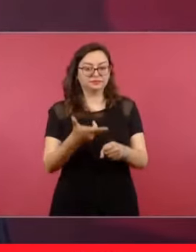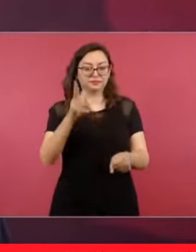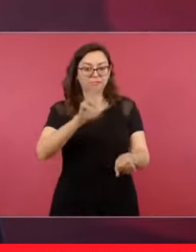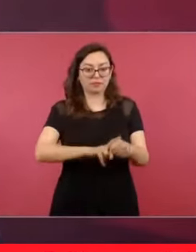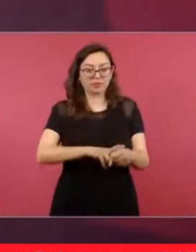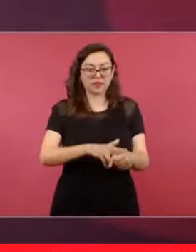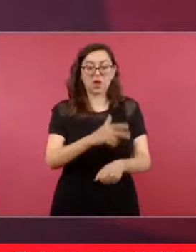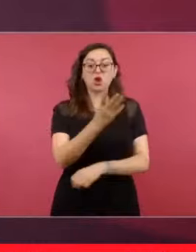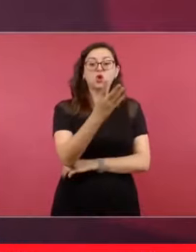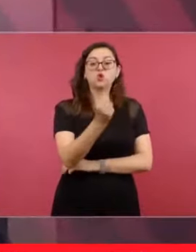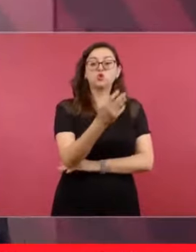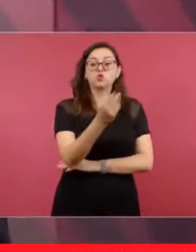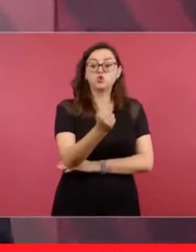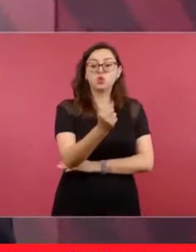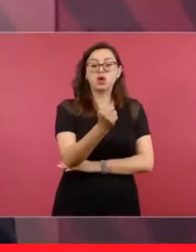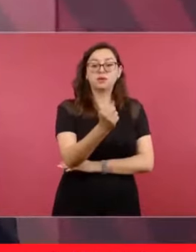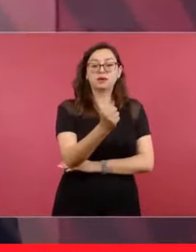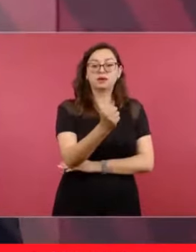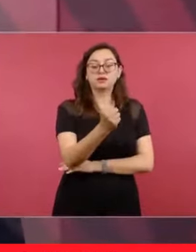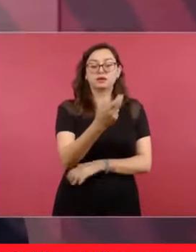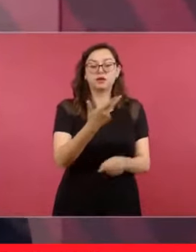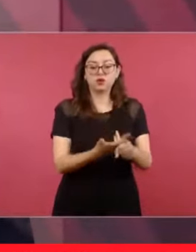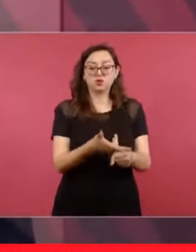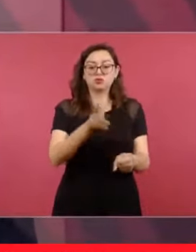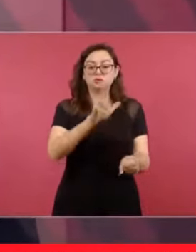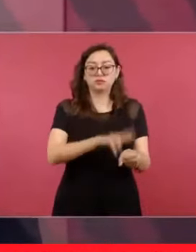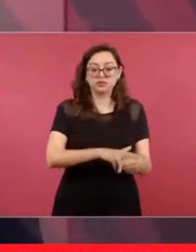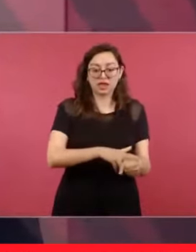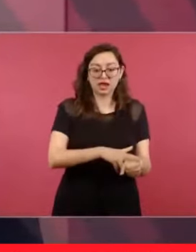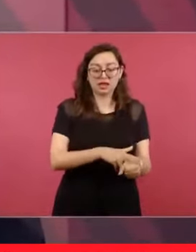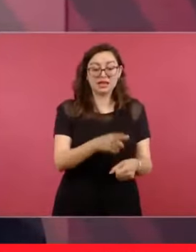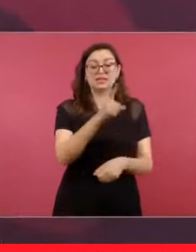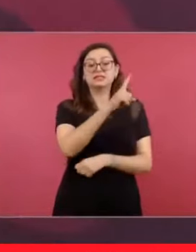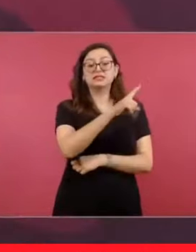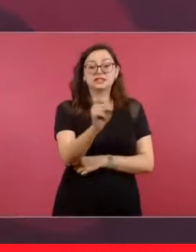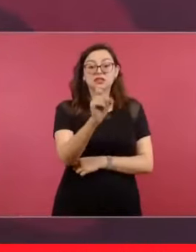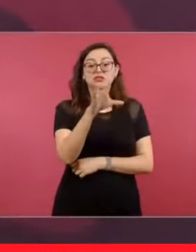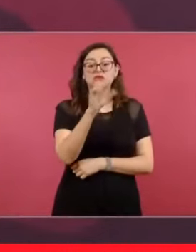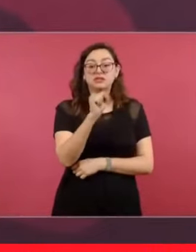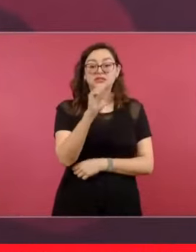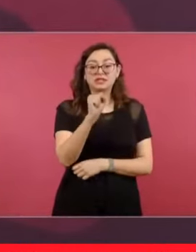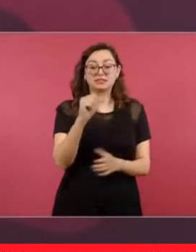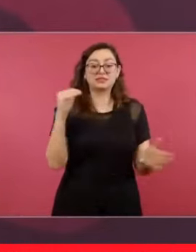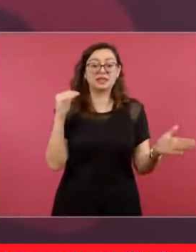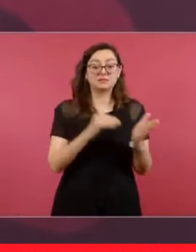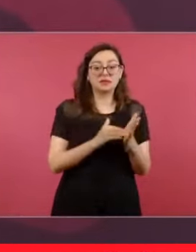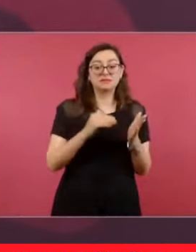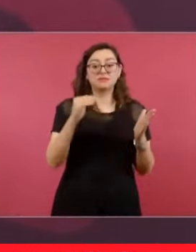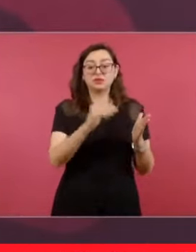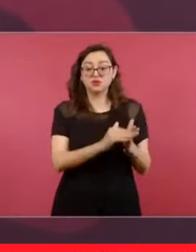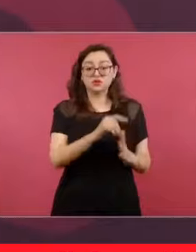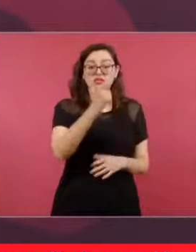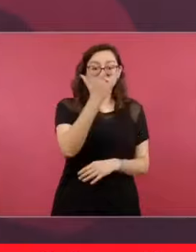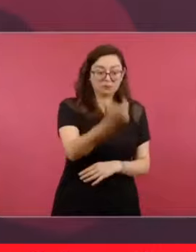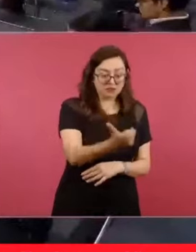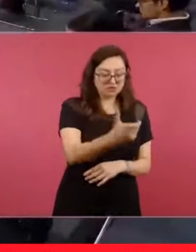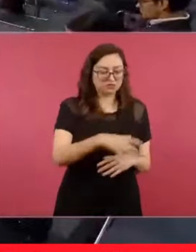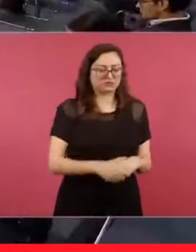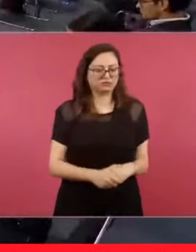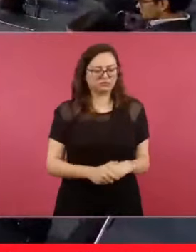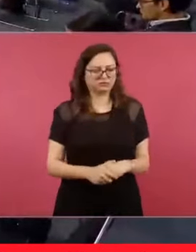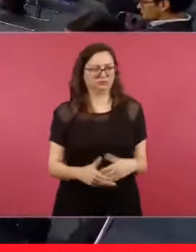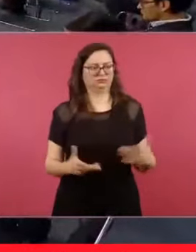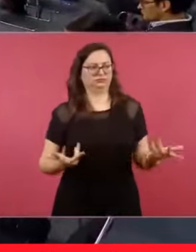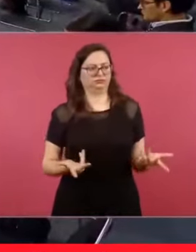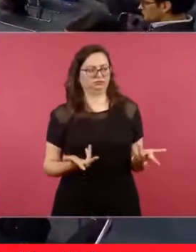nu hospitales 1600000 millones de pesos se hace el avalúo de los nu